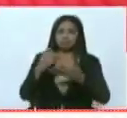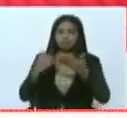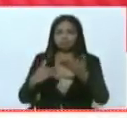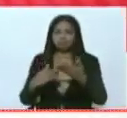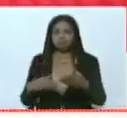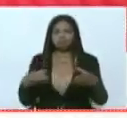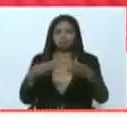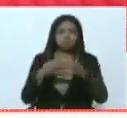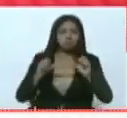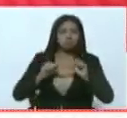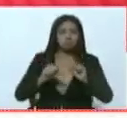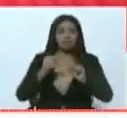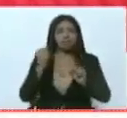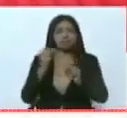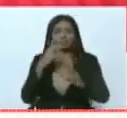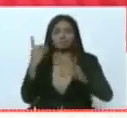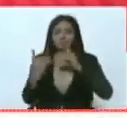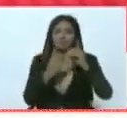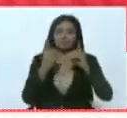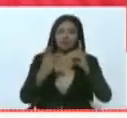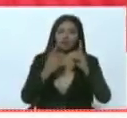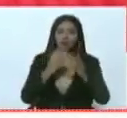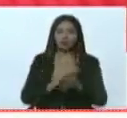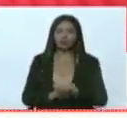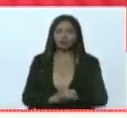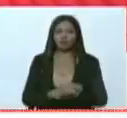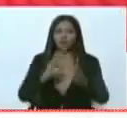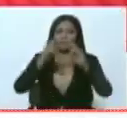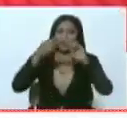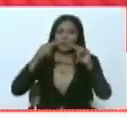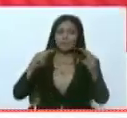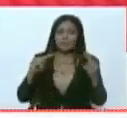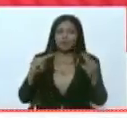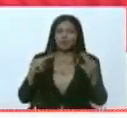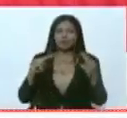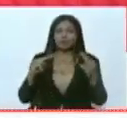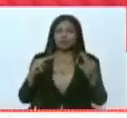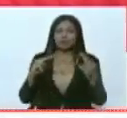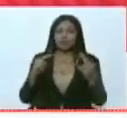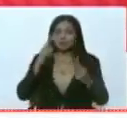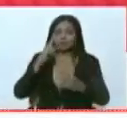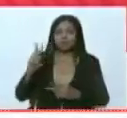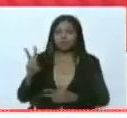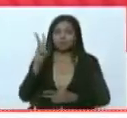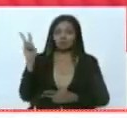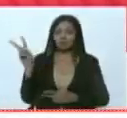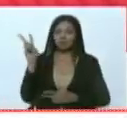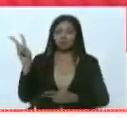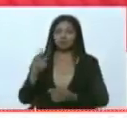mesa permanente de diálogo por la paz y por Venezuela.